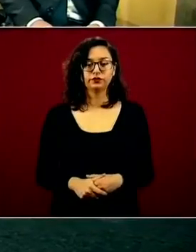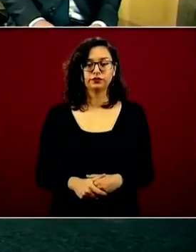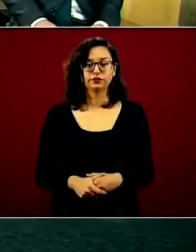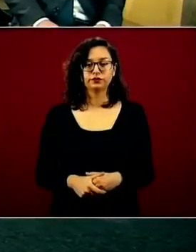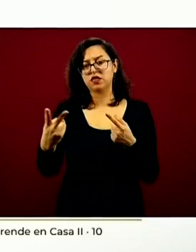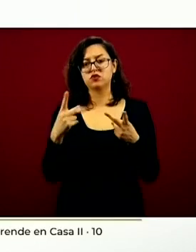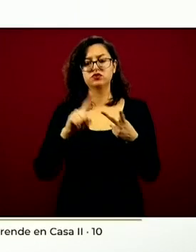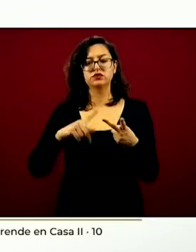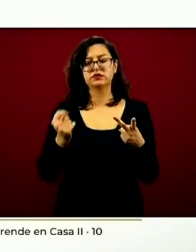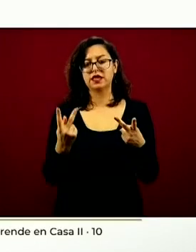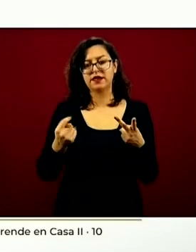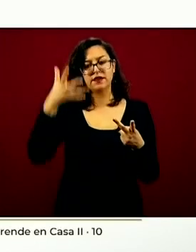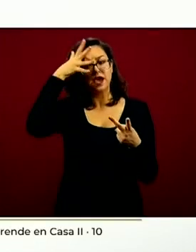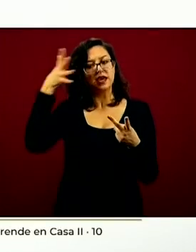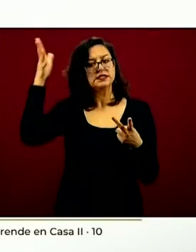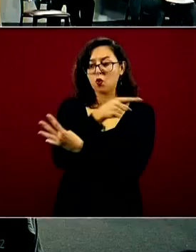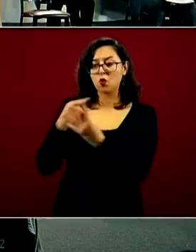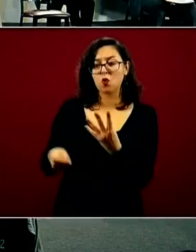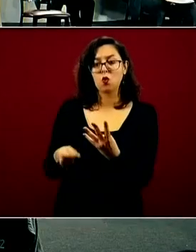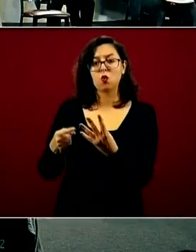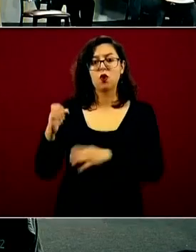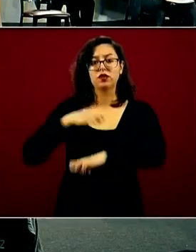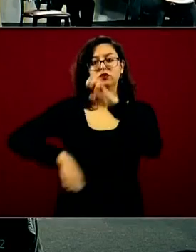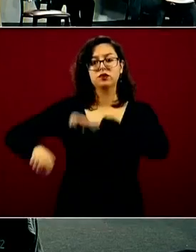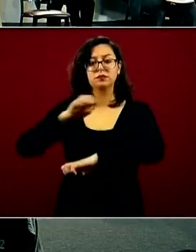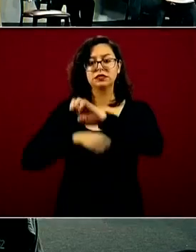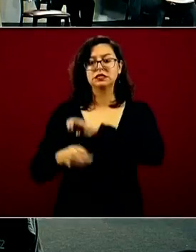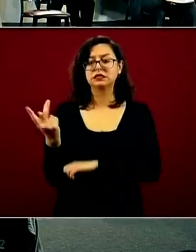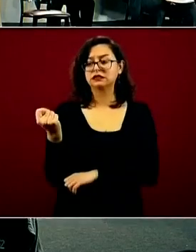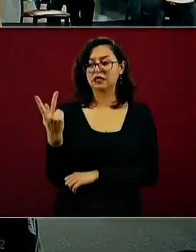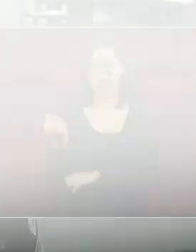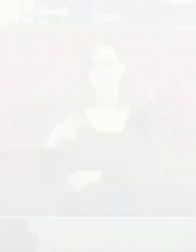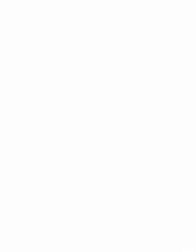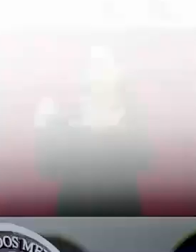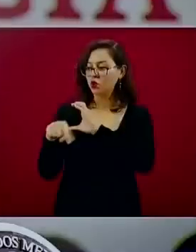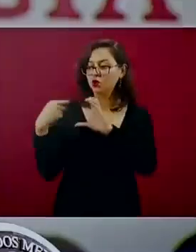de las cuatro más importantes televisoras del país